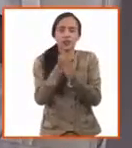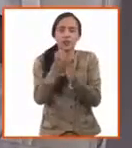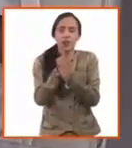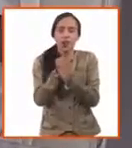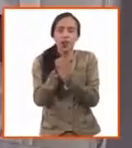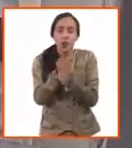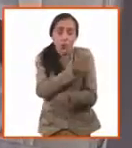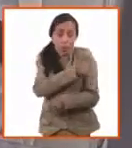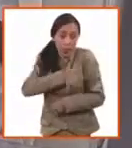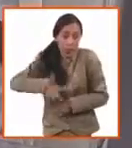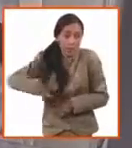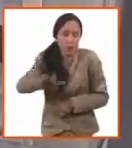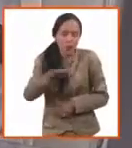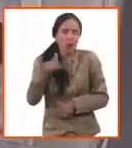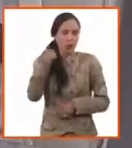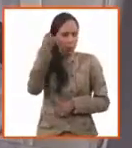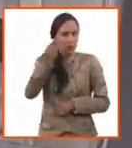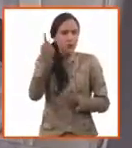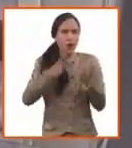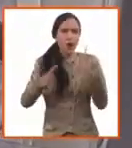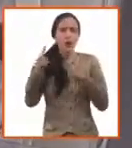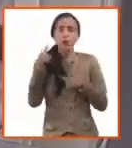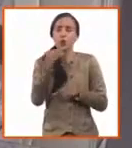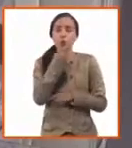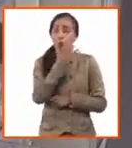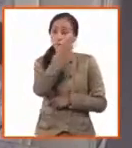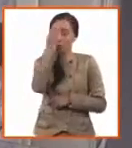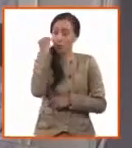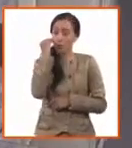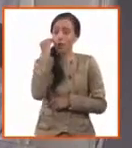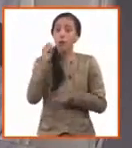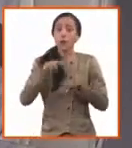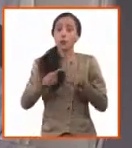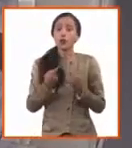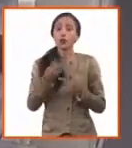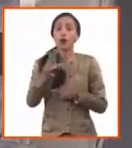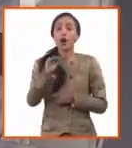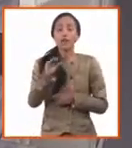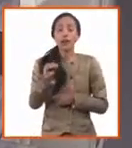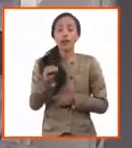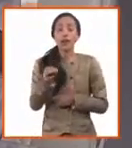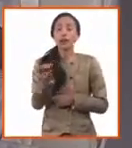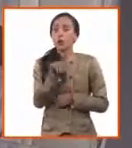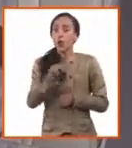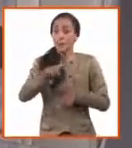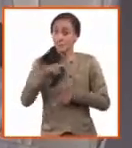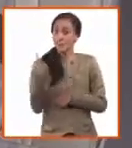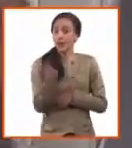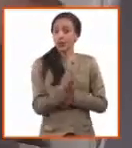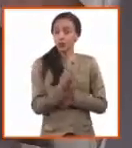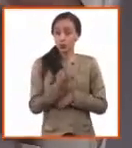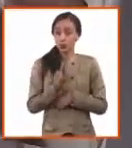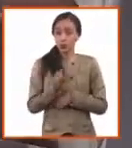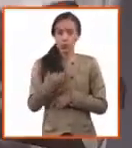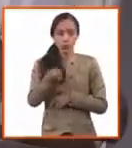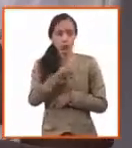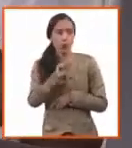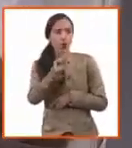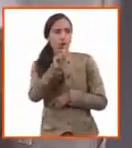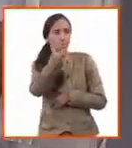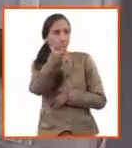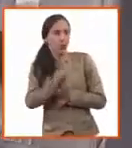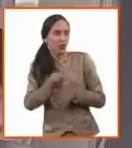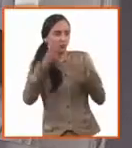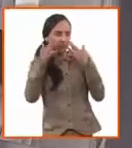creo que eso es algo que tenemos que nunca puede perder de vista por eso lo que hablemos es válido para todos nosotros y no sólo para ellos como figuras